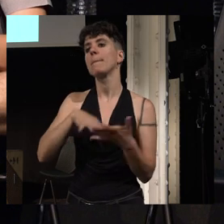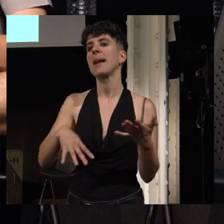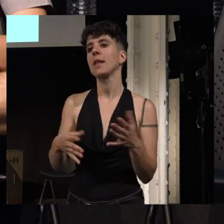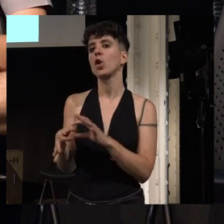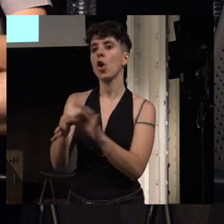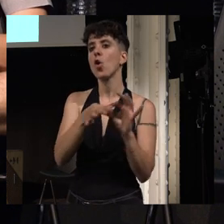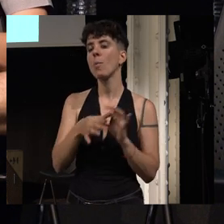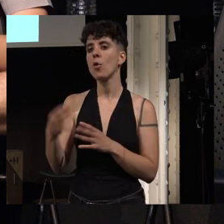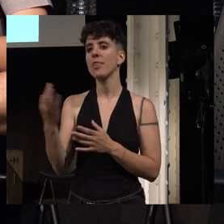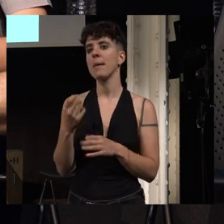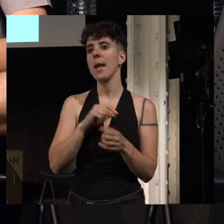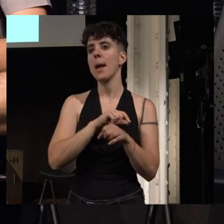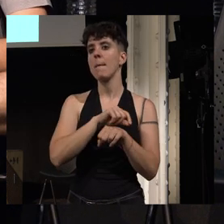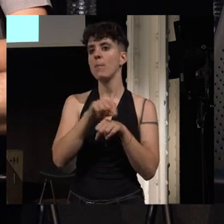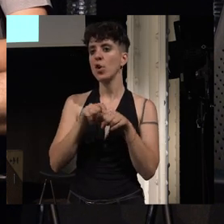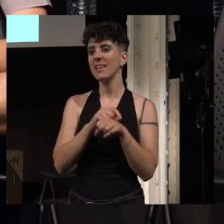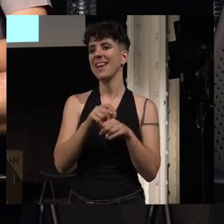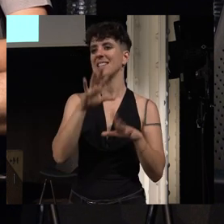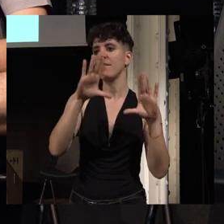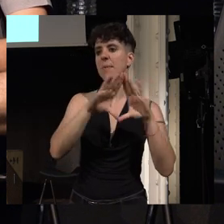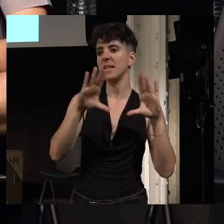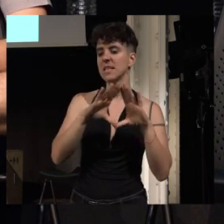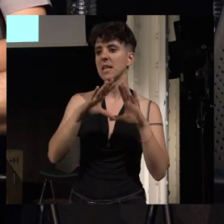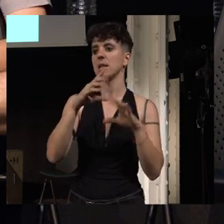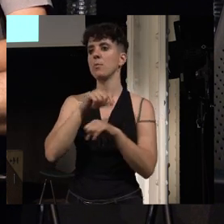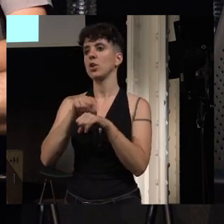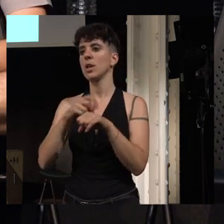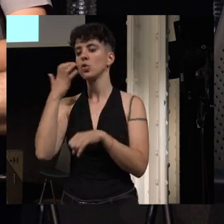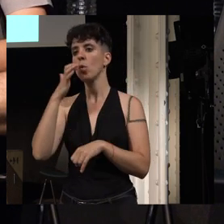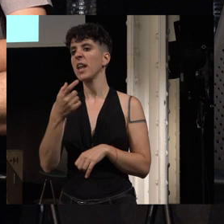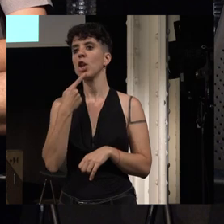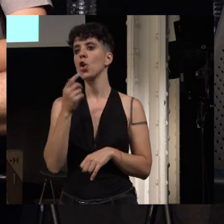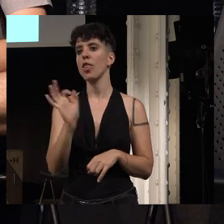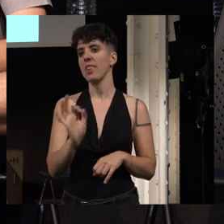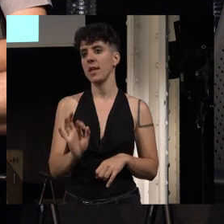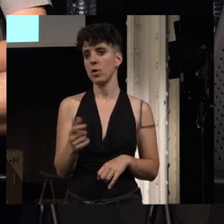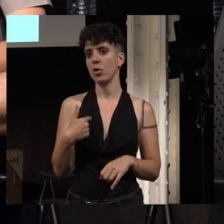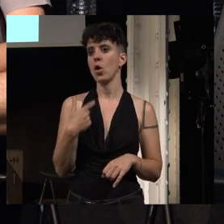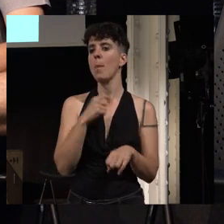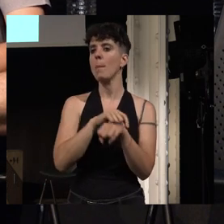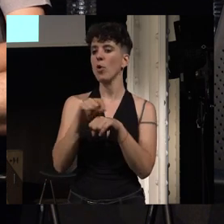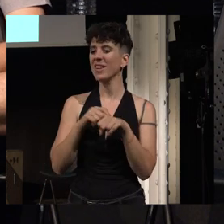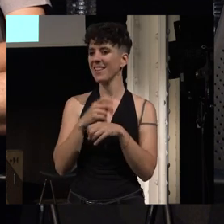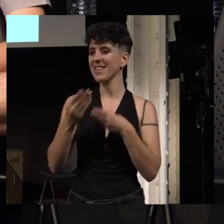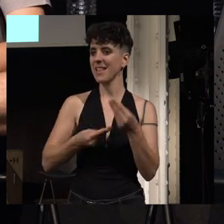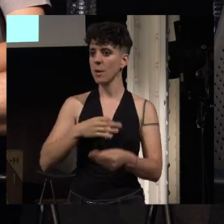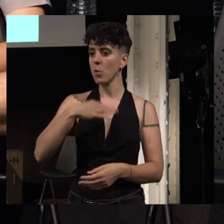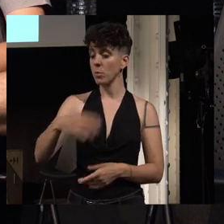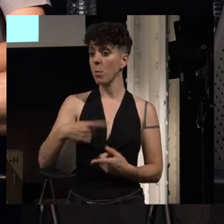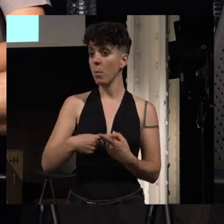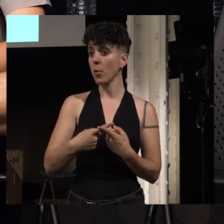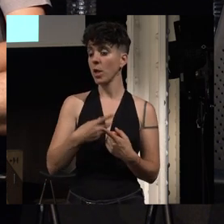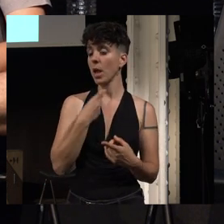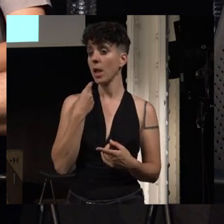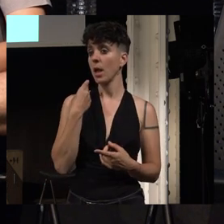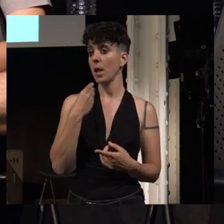hacer políticas feministas, políticas queer, y no decirlo. Tenemos que hacer políticas porque podemos hacerlas. ¿De qué